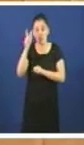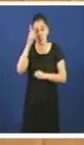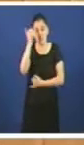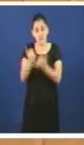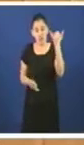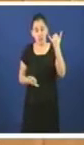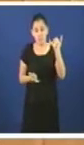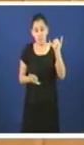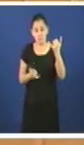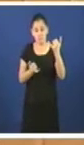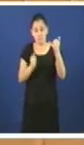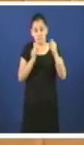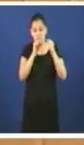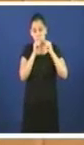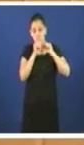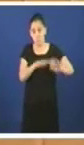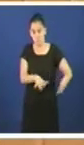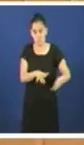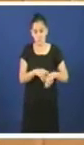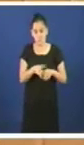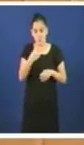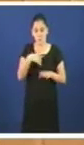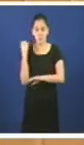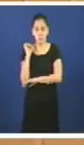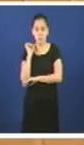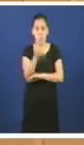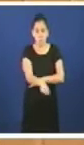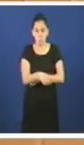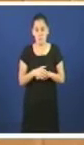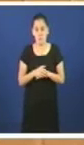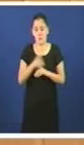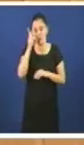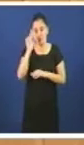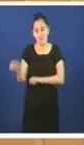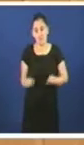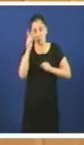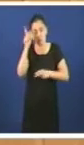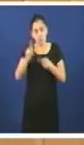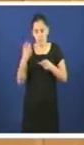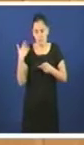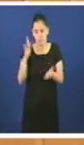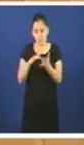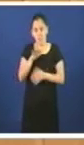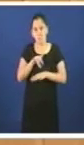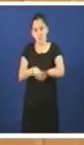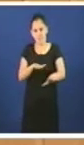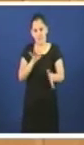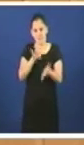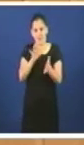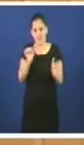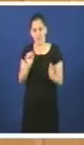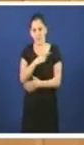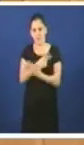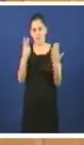mulo si derrotamos su valedor do pobo a manifestación de 12 a 7 de mayo y sémola mal